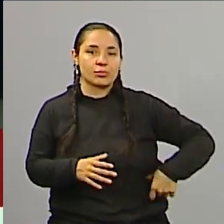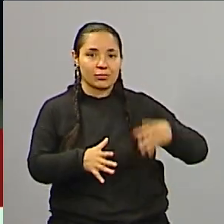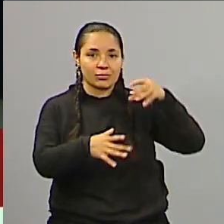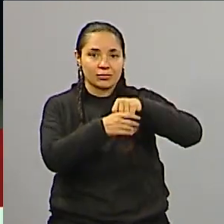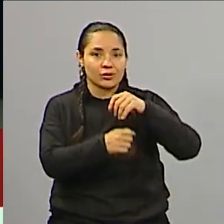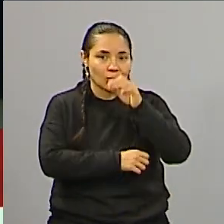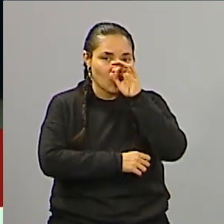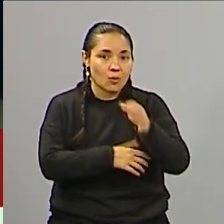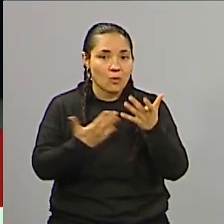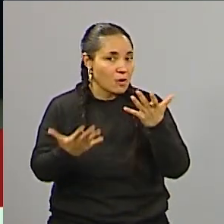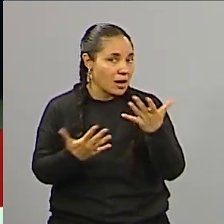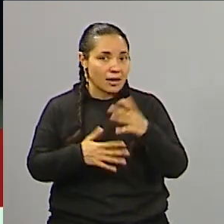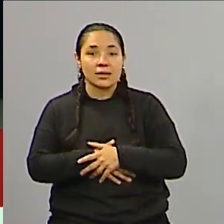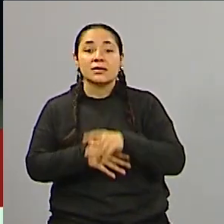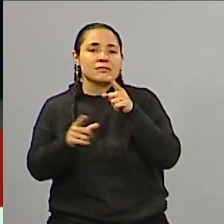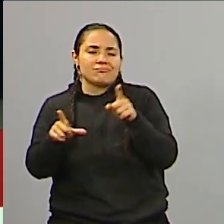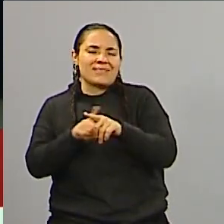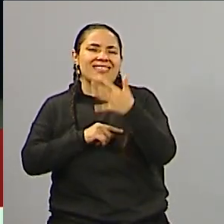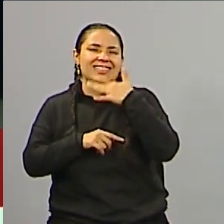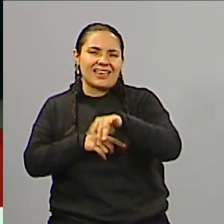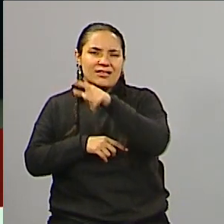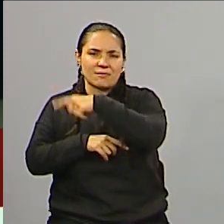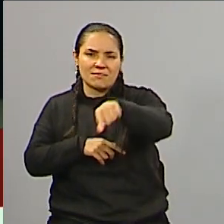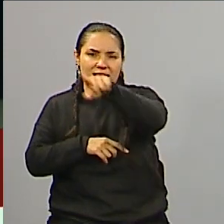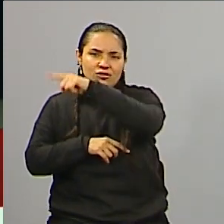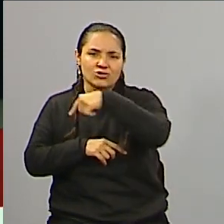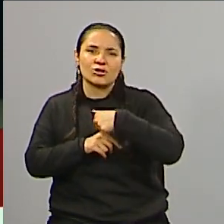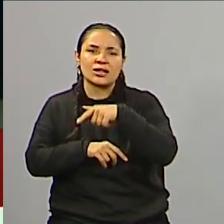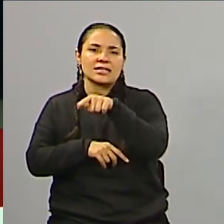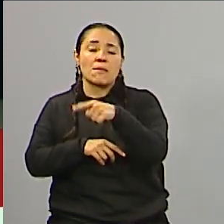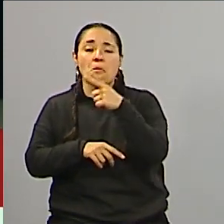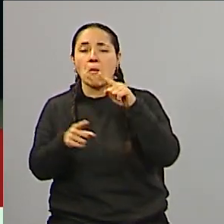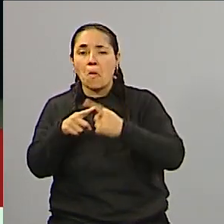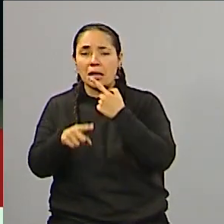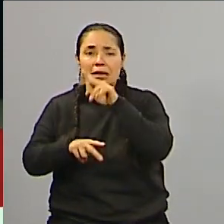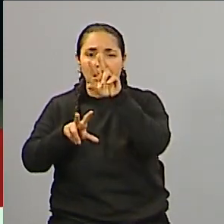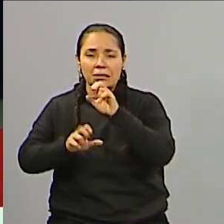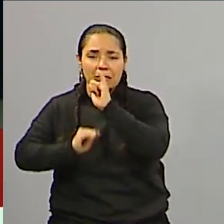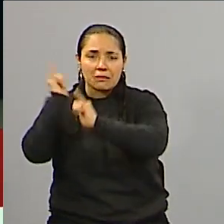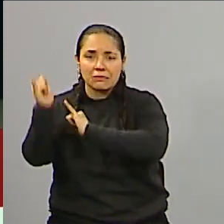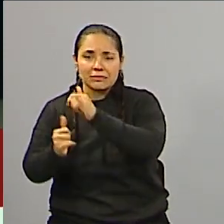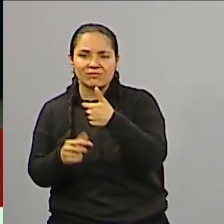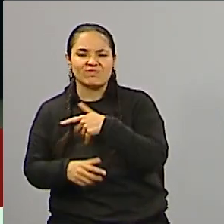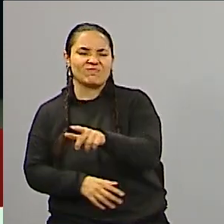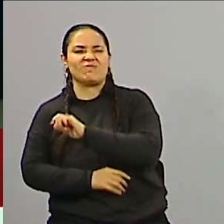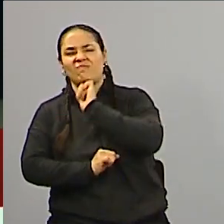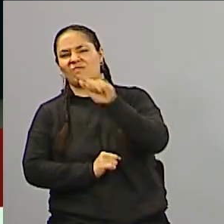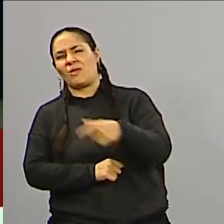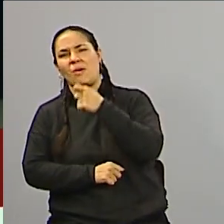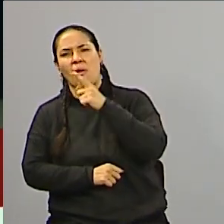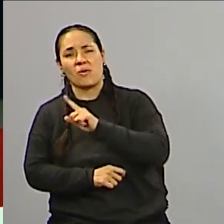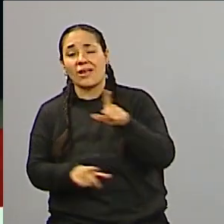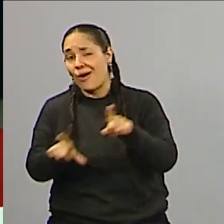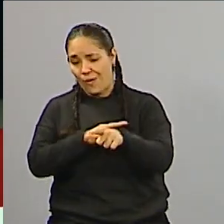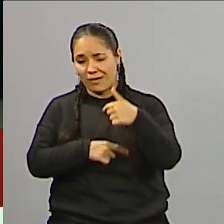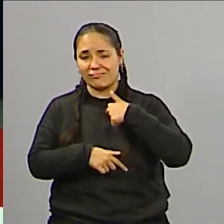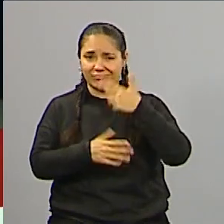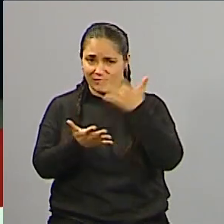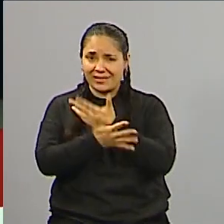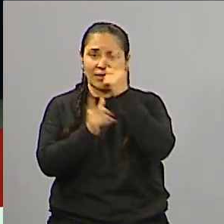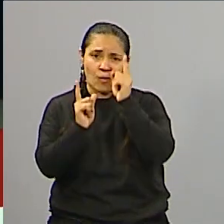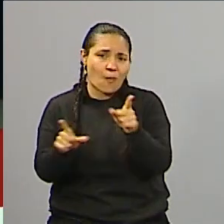ni he vivido de un sueldo, ni siendo ni siquiera asesor, nada con el Estado, y los entiendo. Cuando uno habla de política hay un rechazo